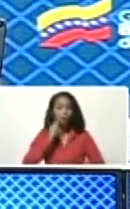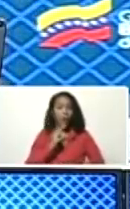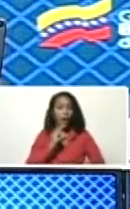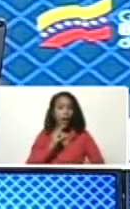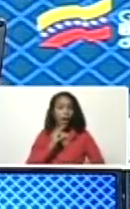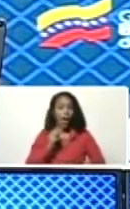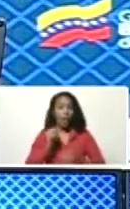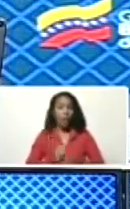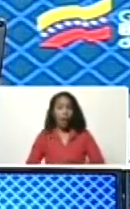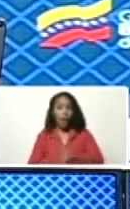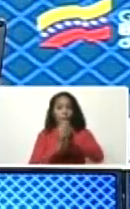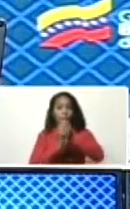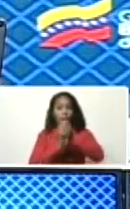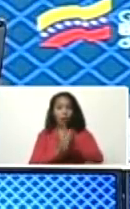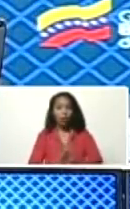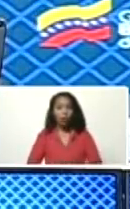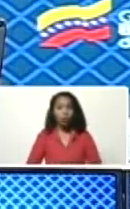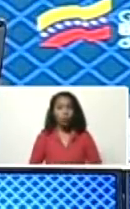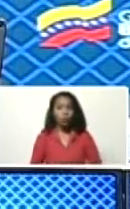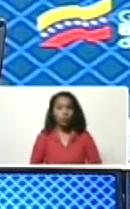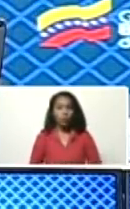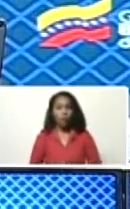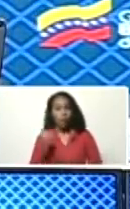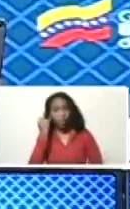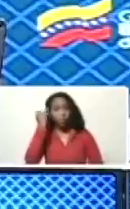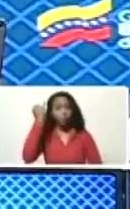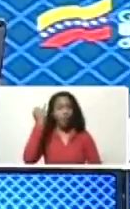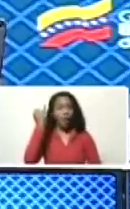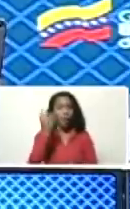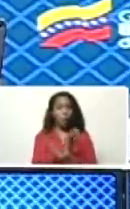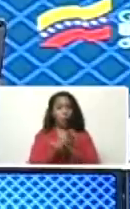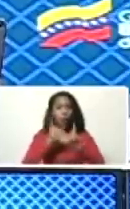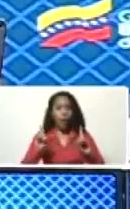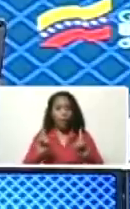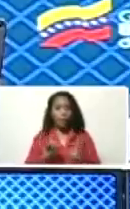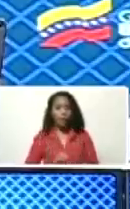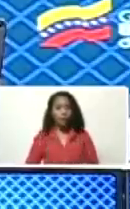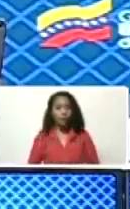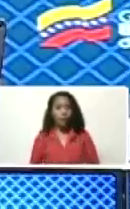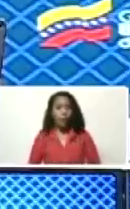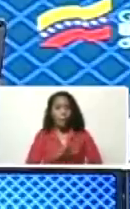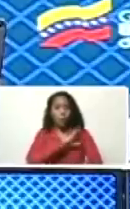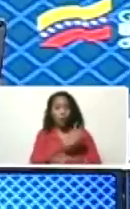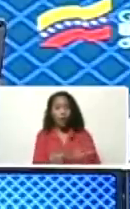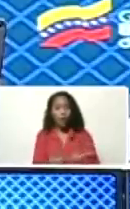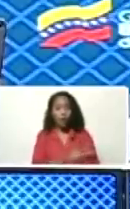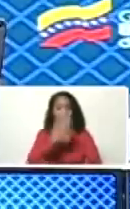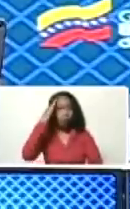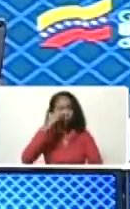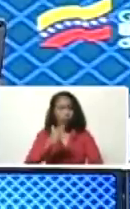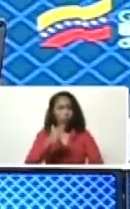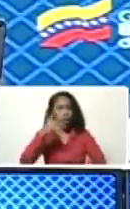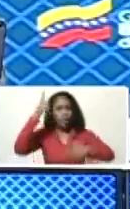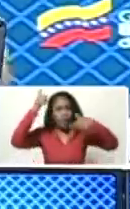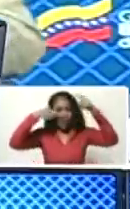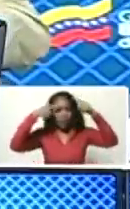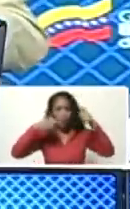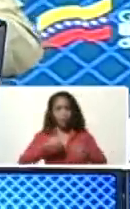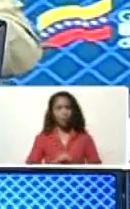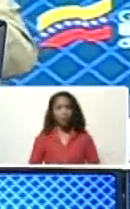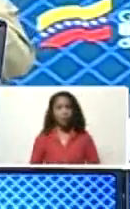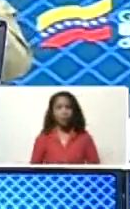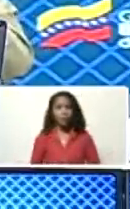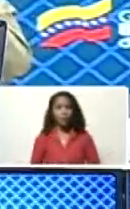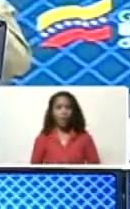del liderazgo creativo, democrático, poderoso del comandante Chávez.